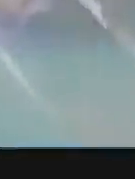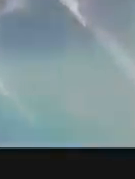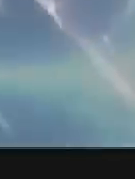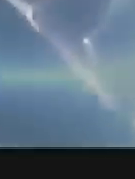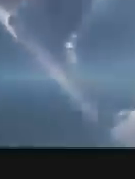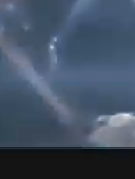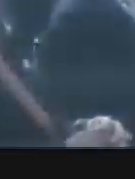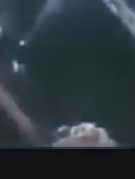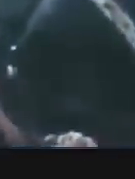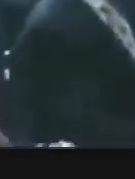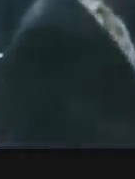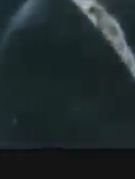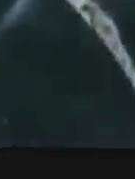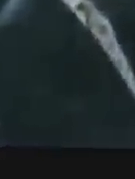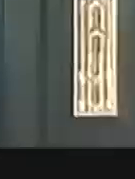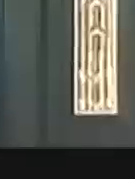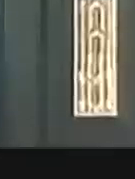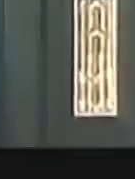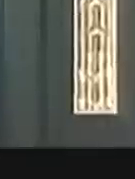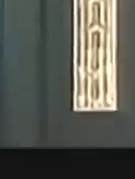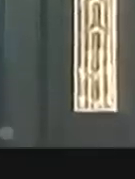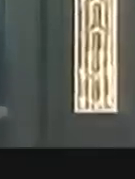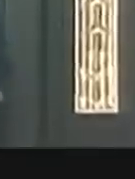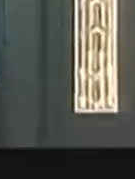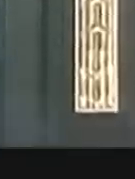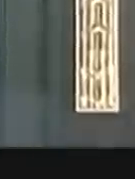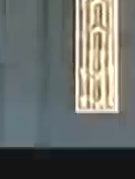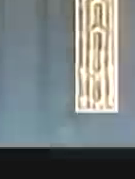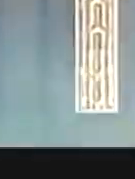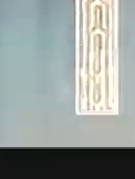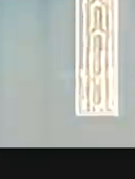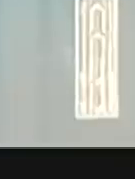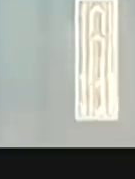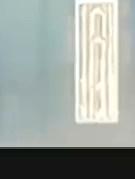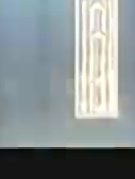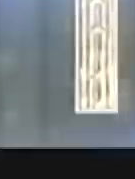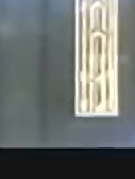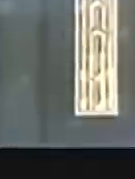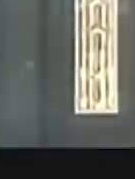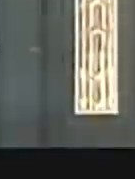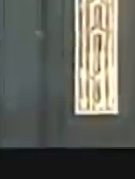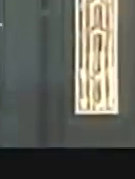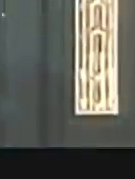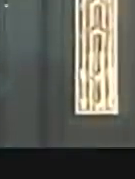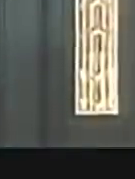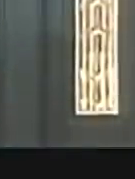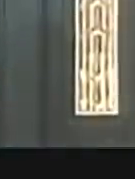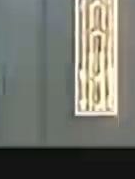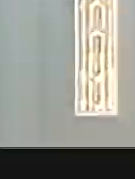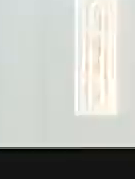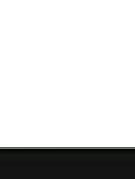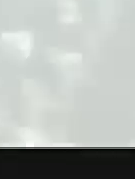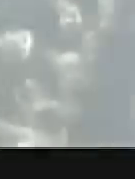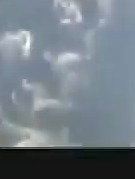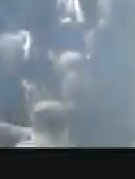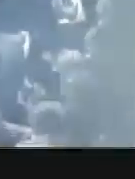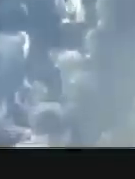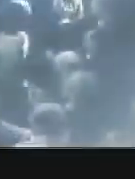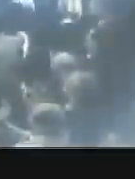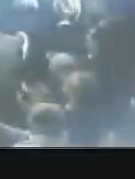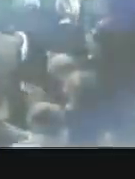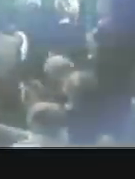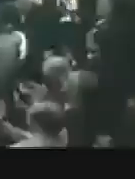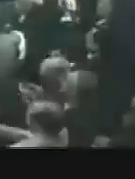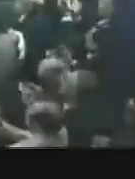espíritu nacional en un todo. Unidad, unidad, esa tiene que ser nuestra divisa. Un